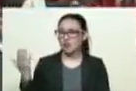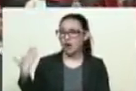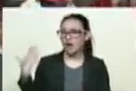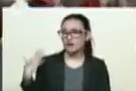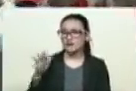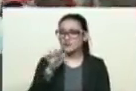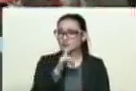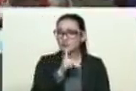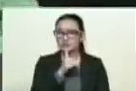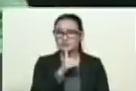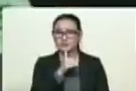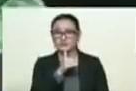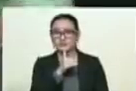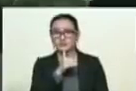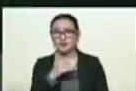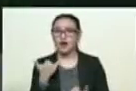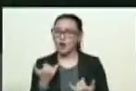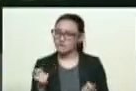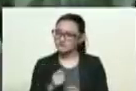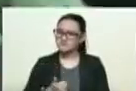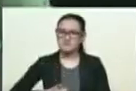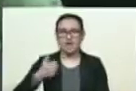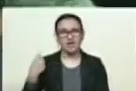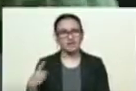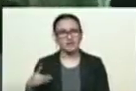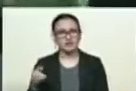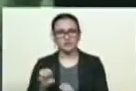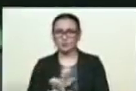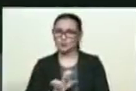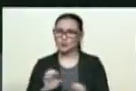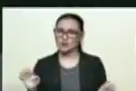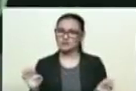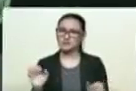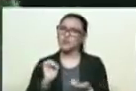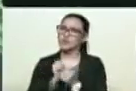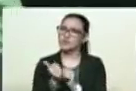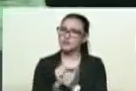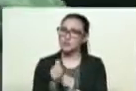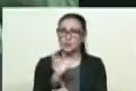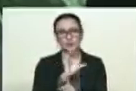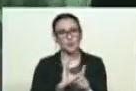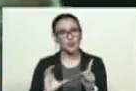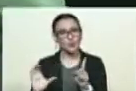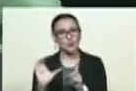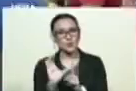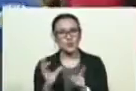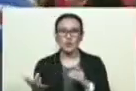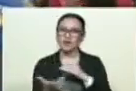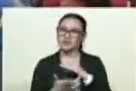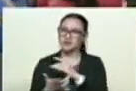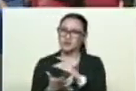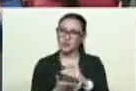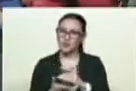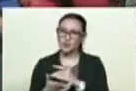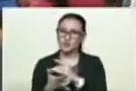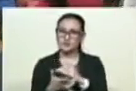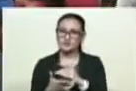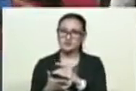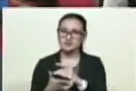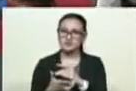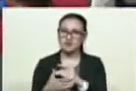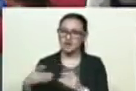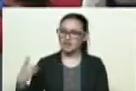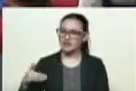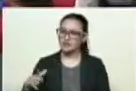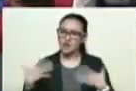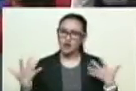joven tuvo. El derecho a la educación, al deporte, a la cultura, a la tecnología, el derecho a la